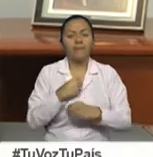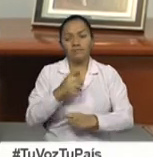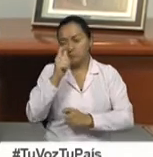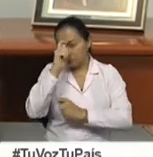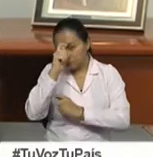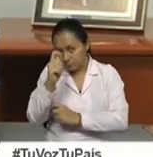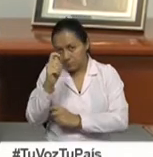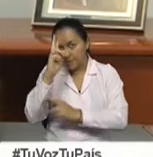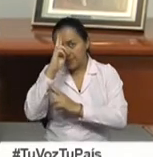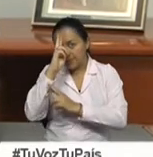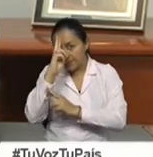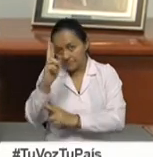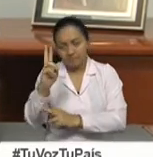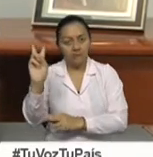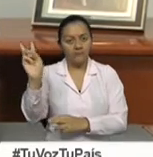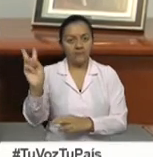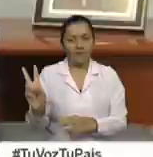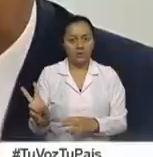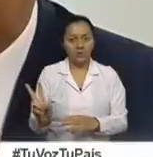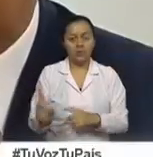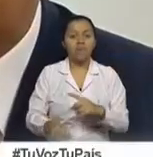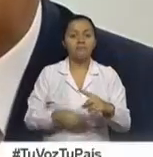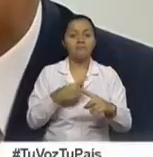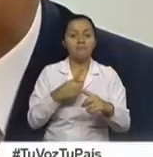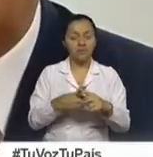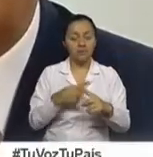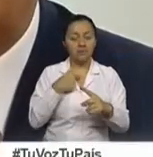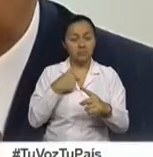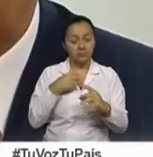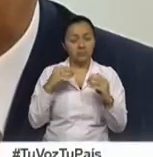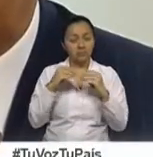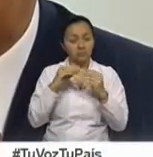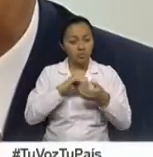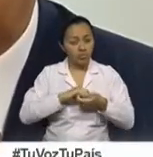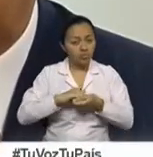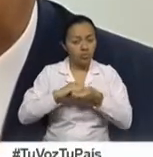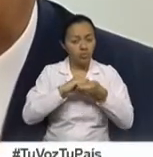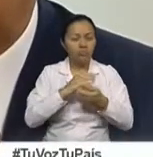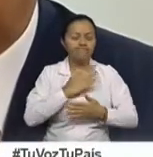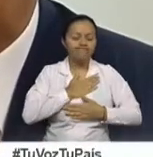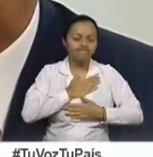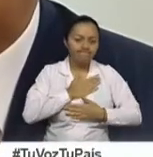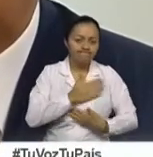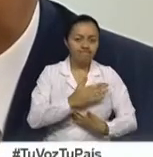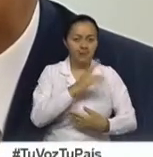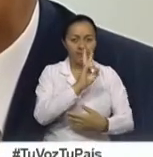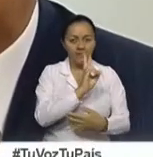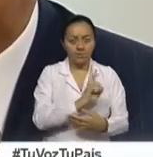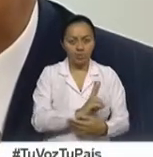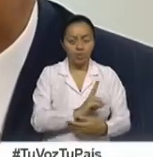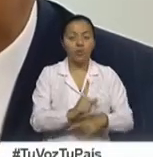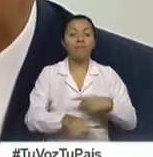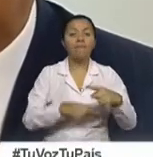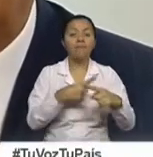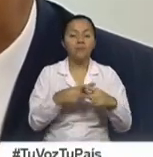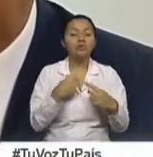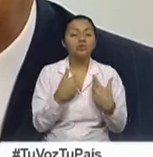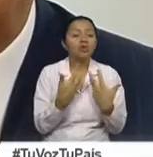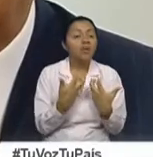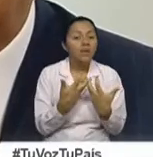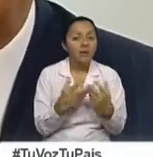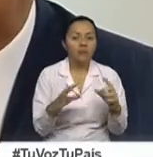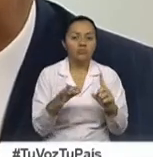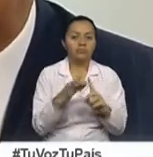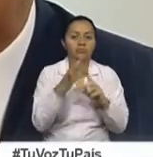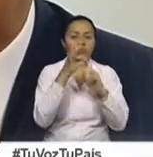la autodeterminación de los pueblos y a la no injerencia, nuestra profunda solidaridad con el pueblo venezolano, nuestro más hondo deseo de que pronto alcance la